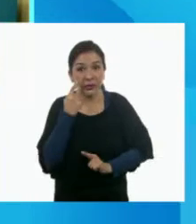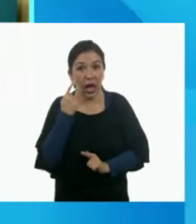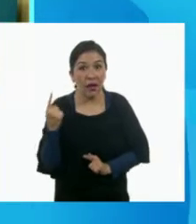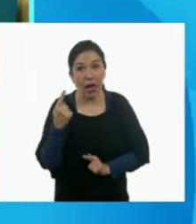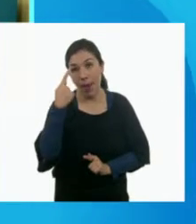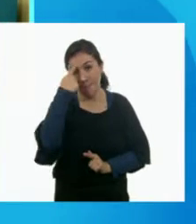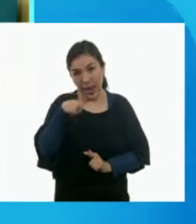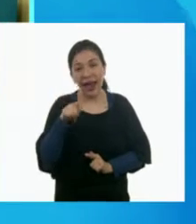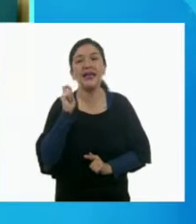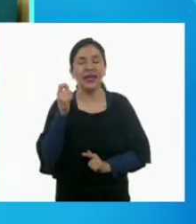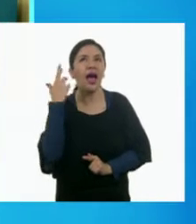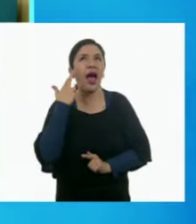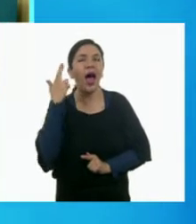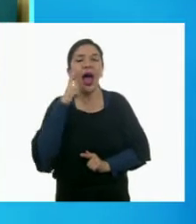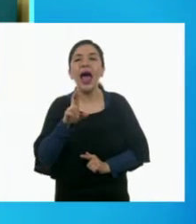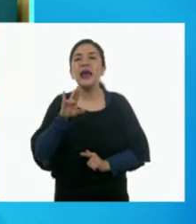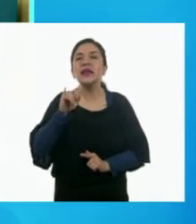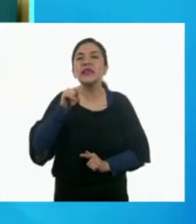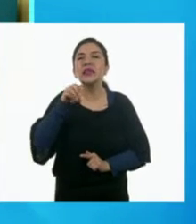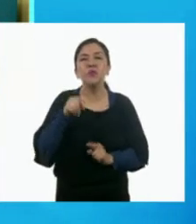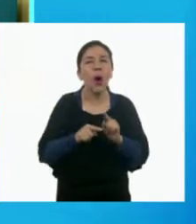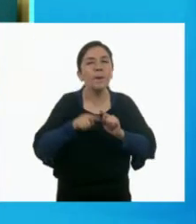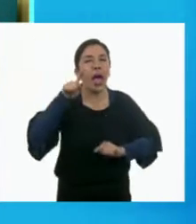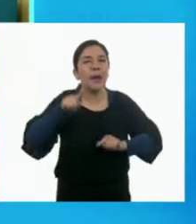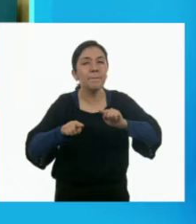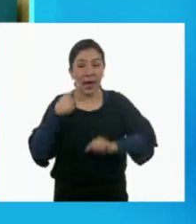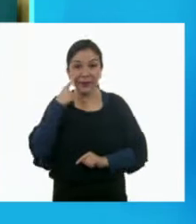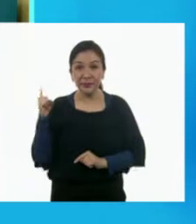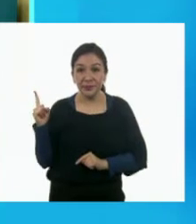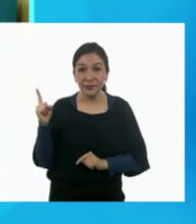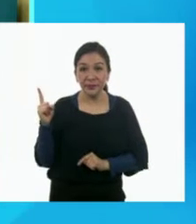para hacer el siguiente ritmo. Escucha.